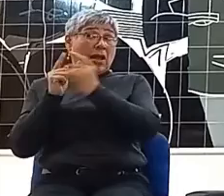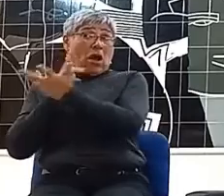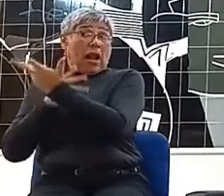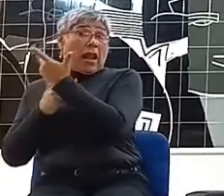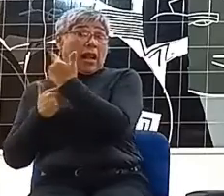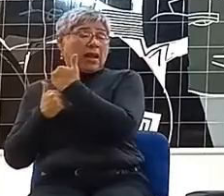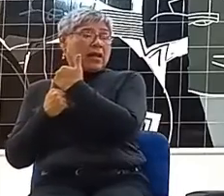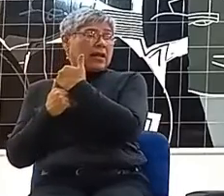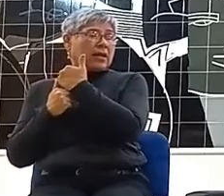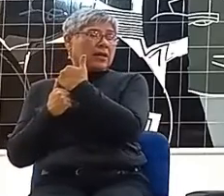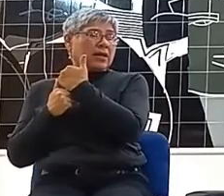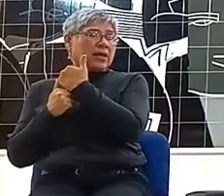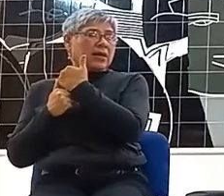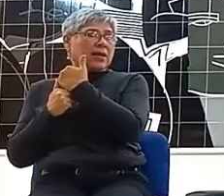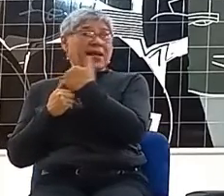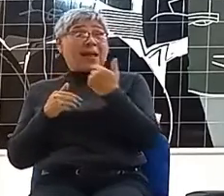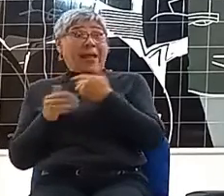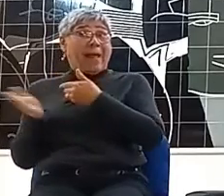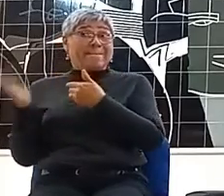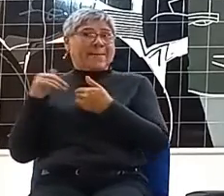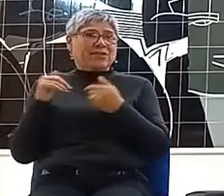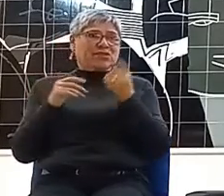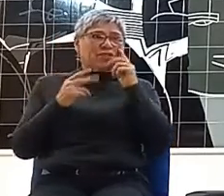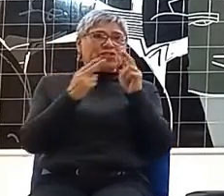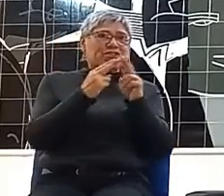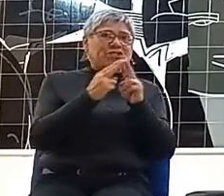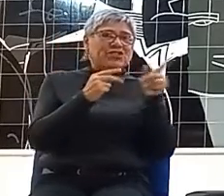como vayamos a conocerlo,